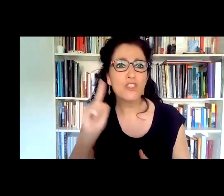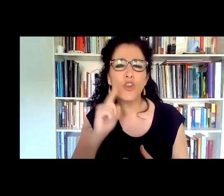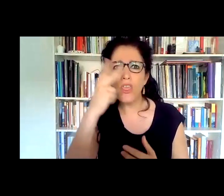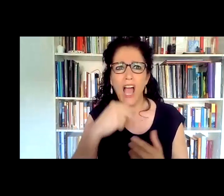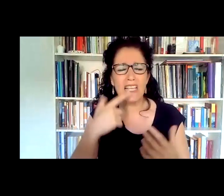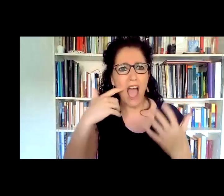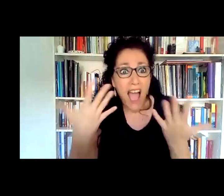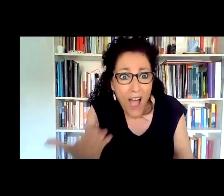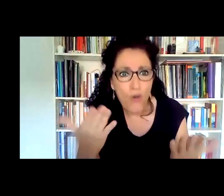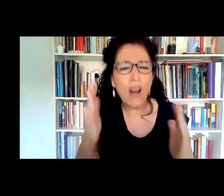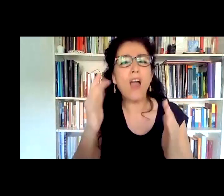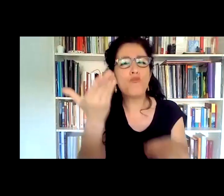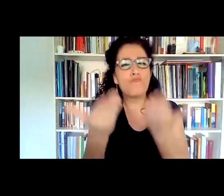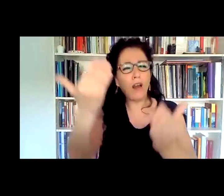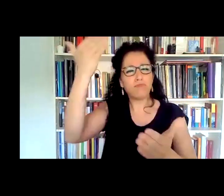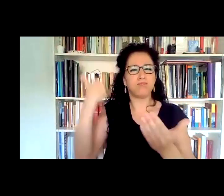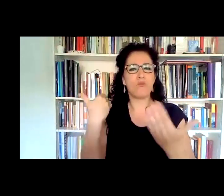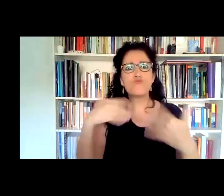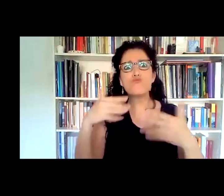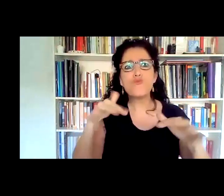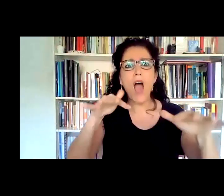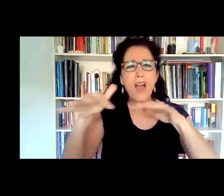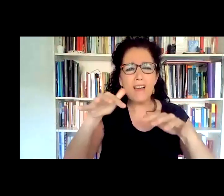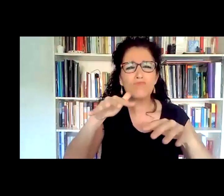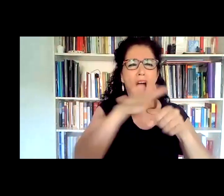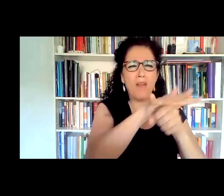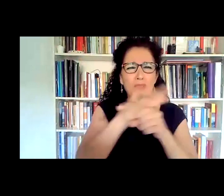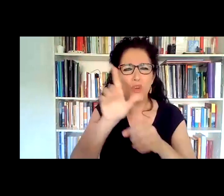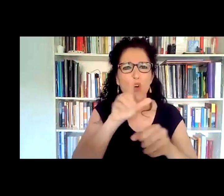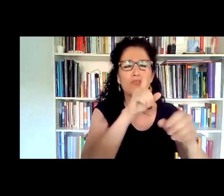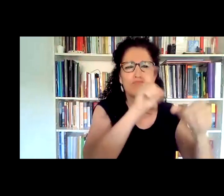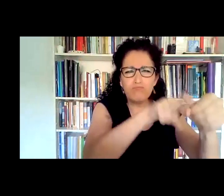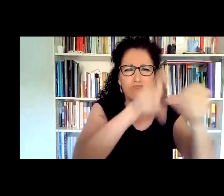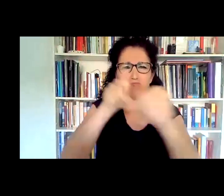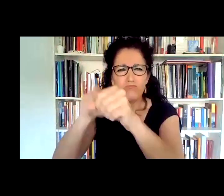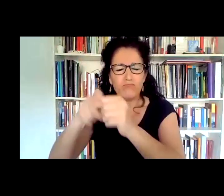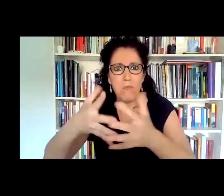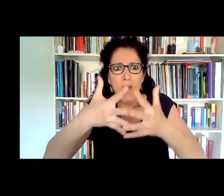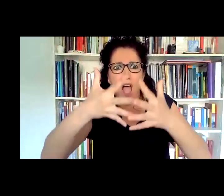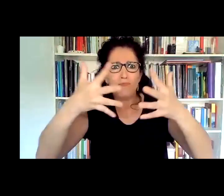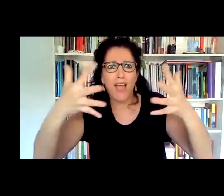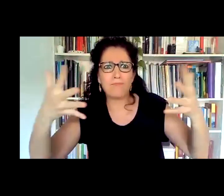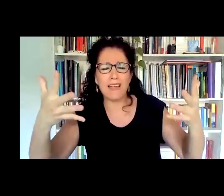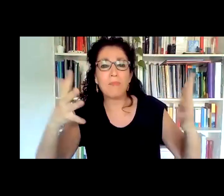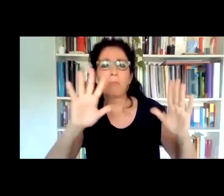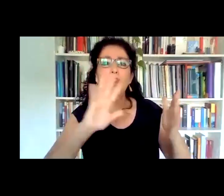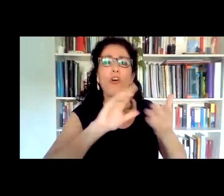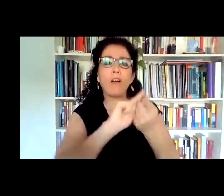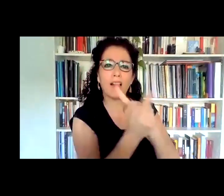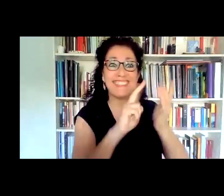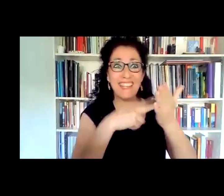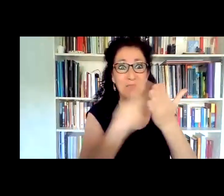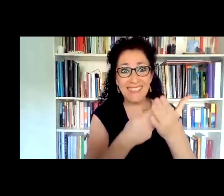Así como que las personas sordas y sordociegas evidentemente, cada vez son